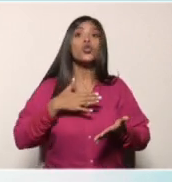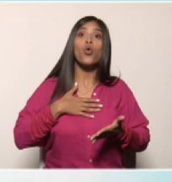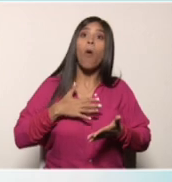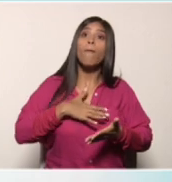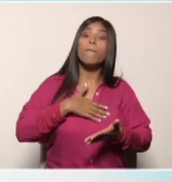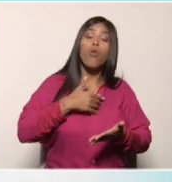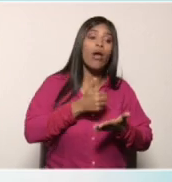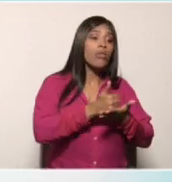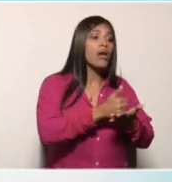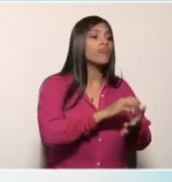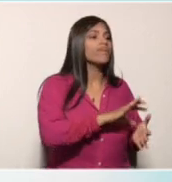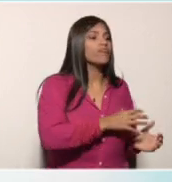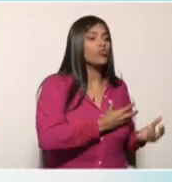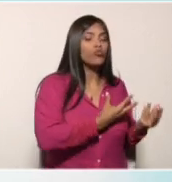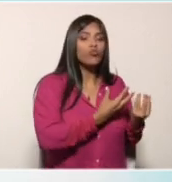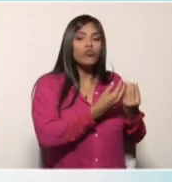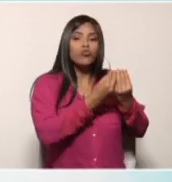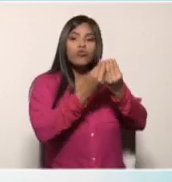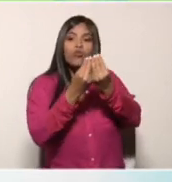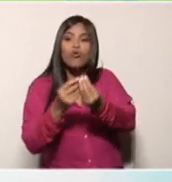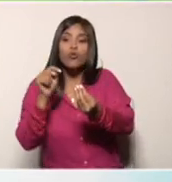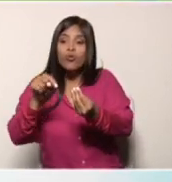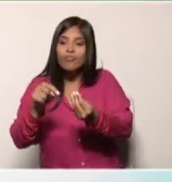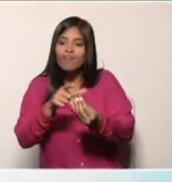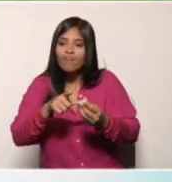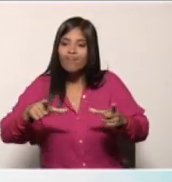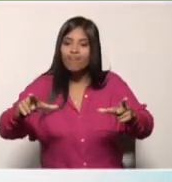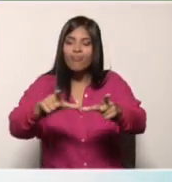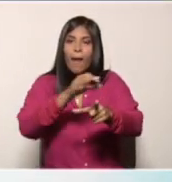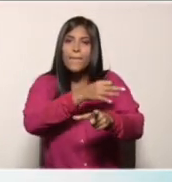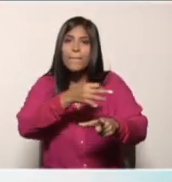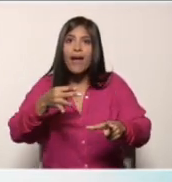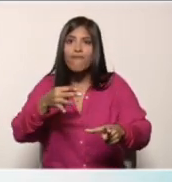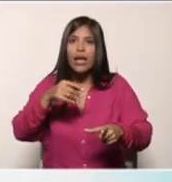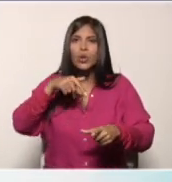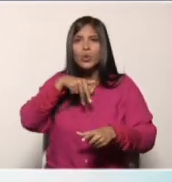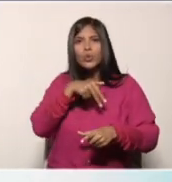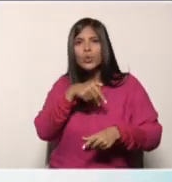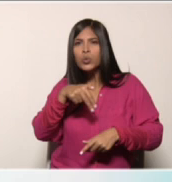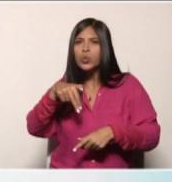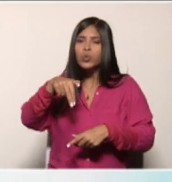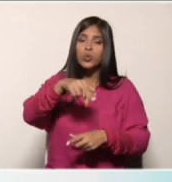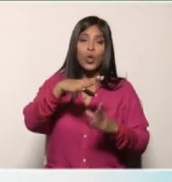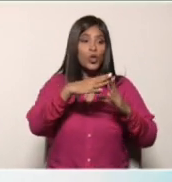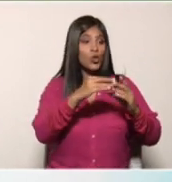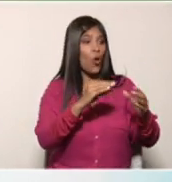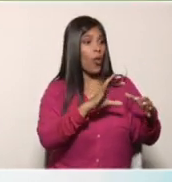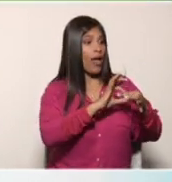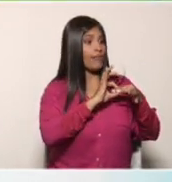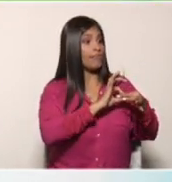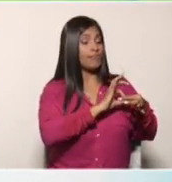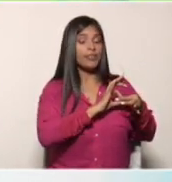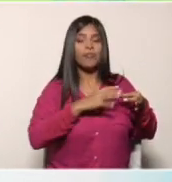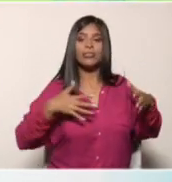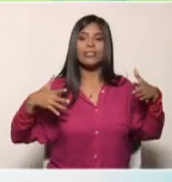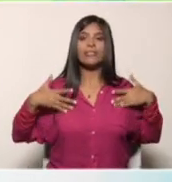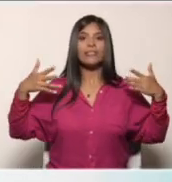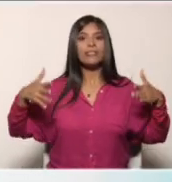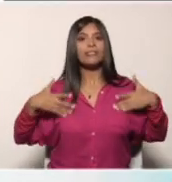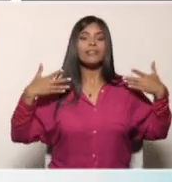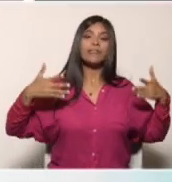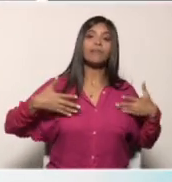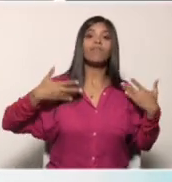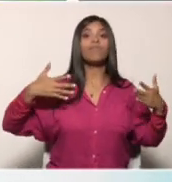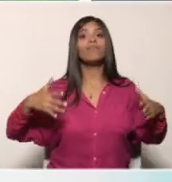lugar perfecto. Emprendieron camino. Todas emocionadas se fueron con él.